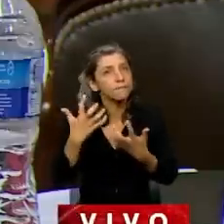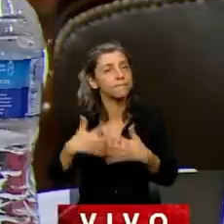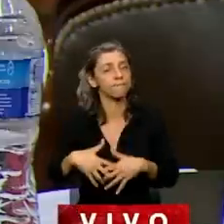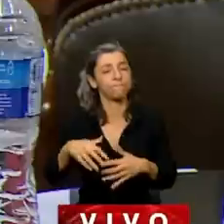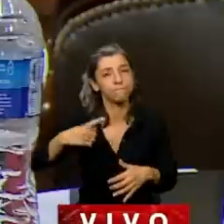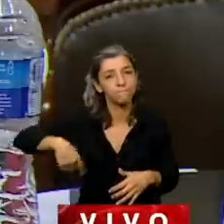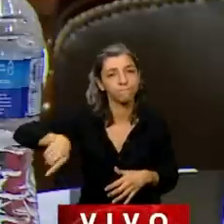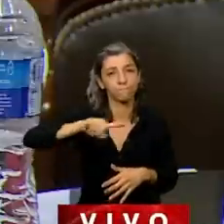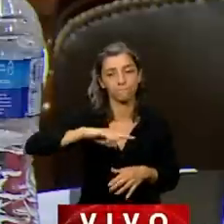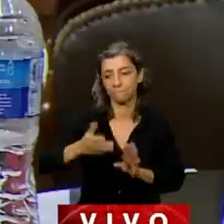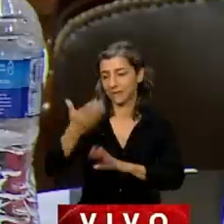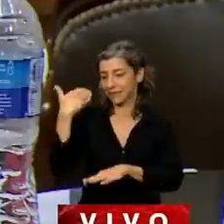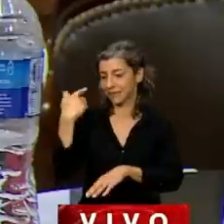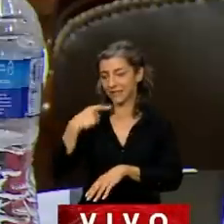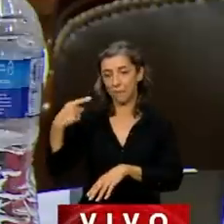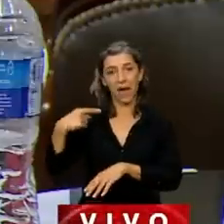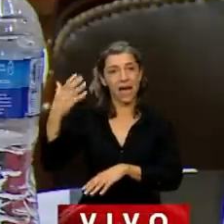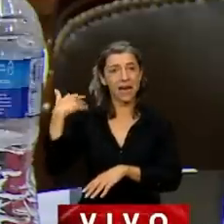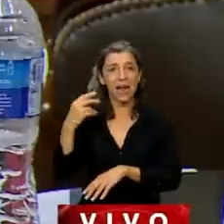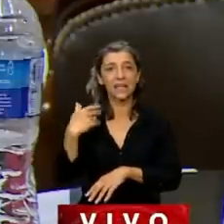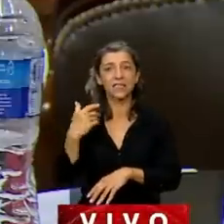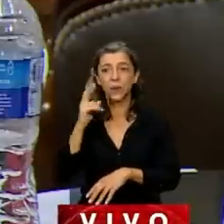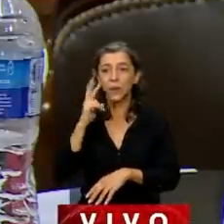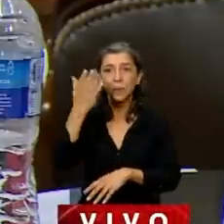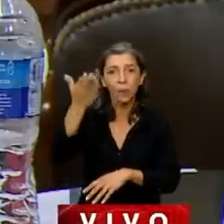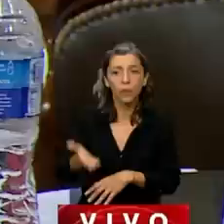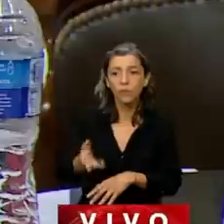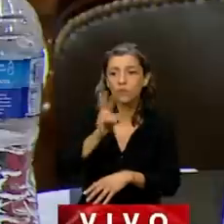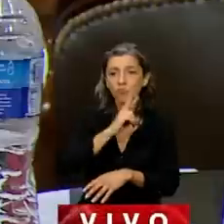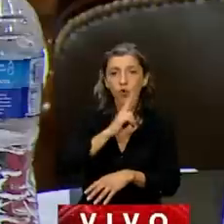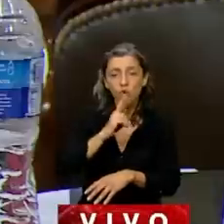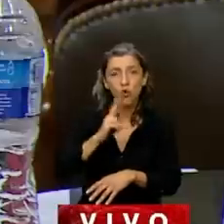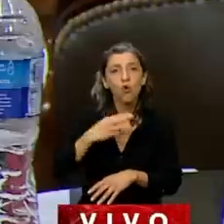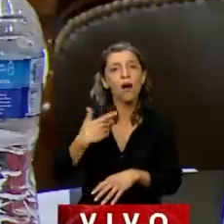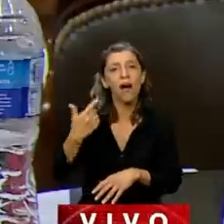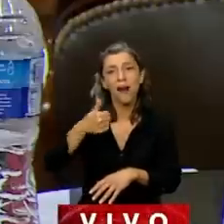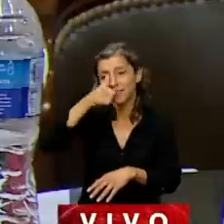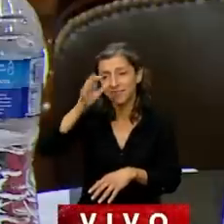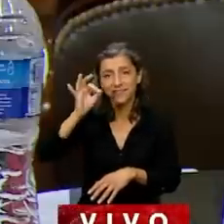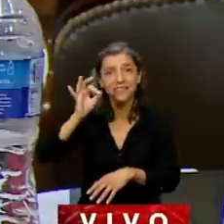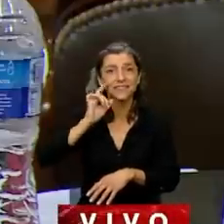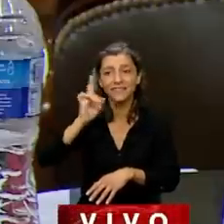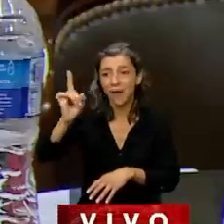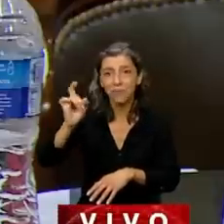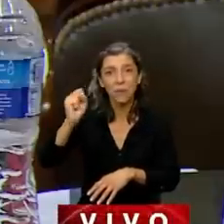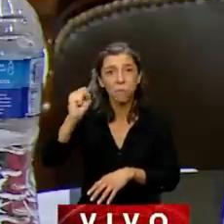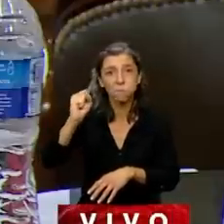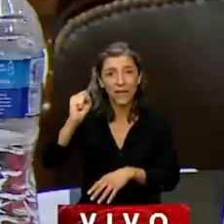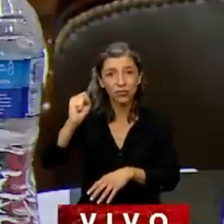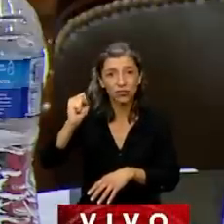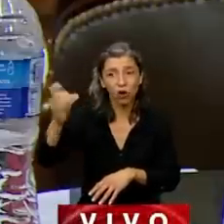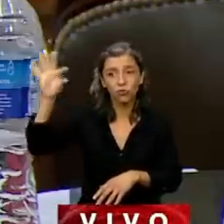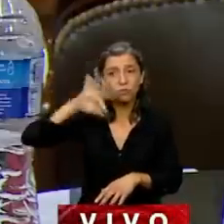semanas vimos una señora que cobraba 60.000 pesos en planes sociales y decía que no quería